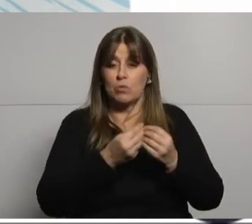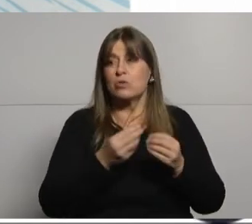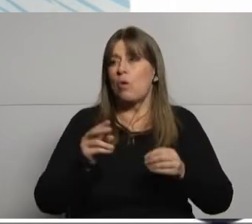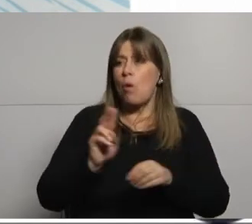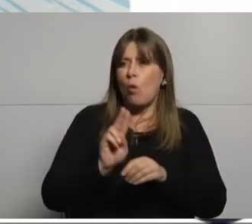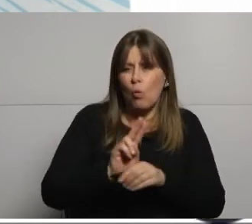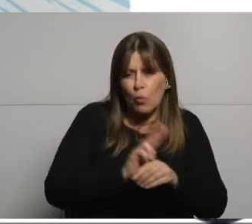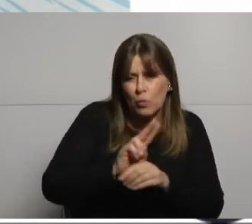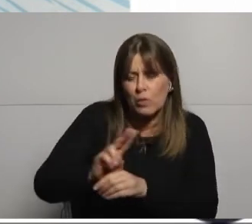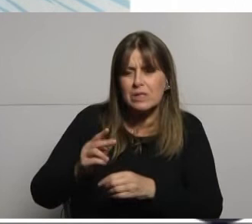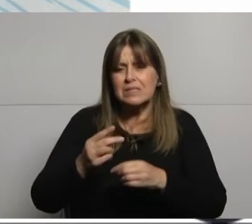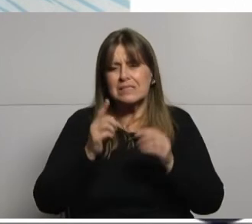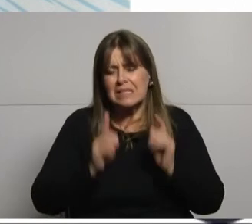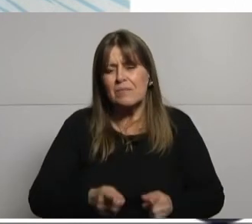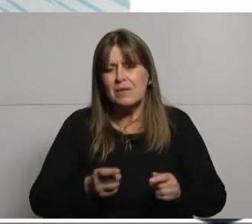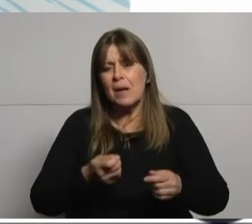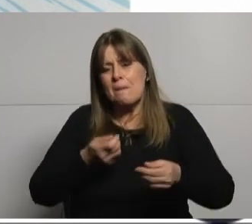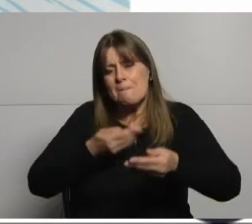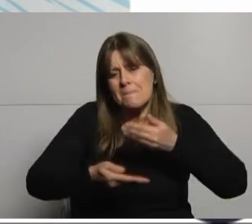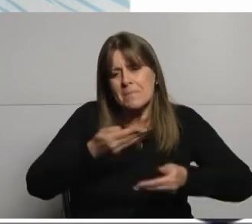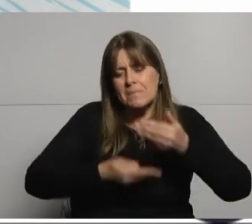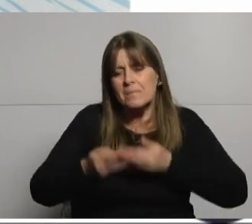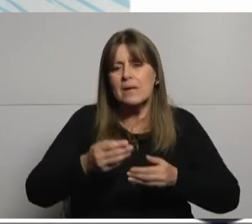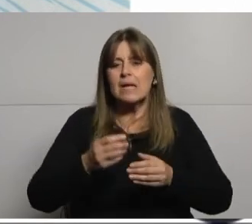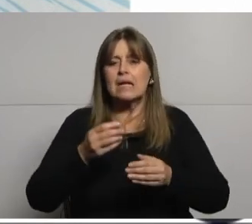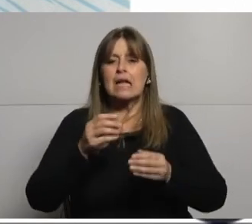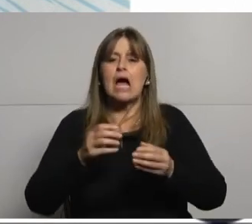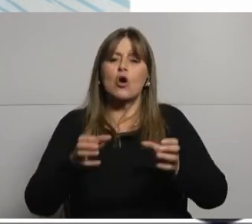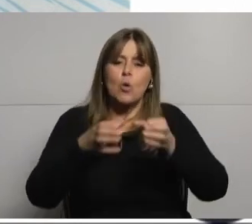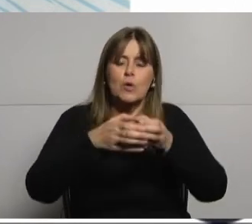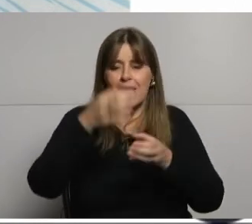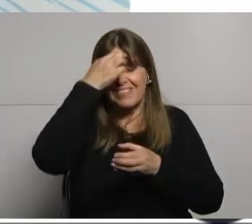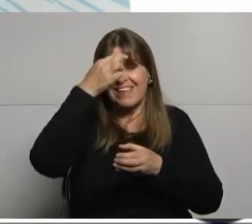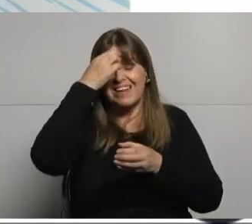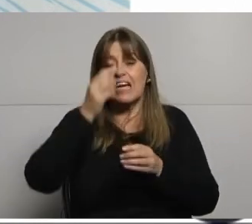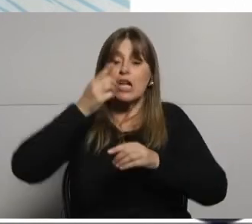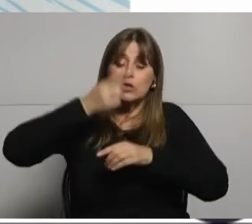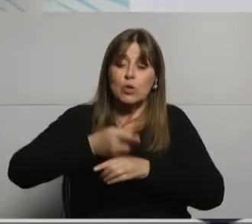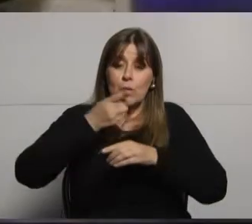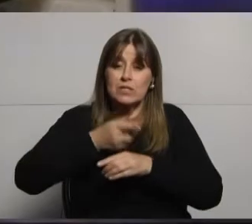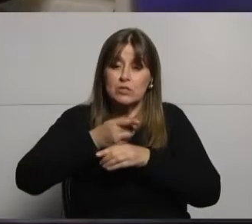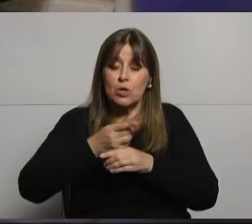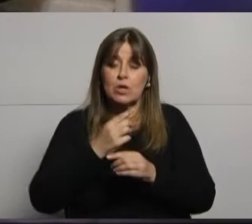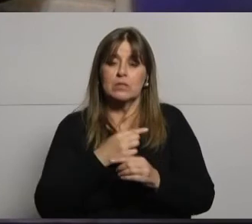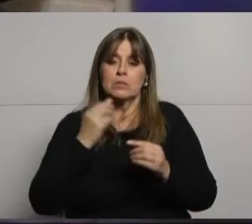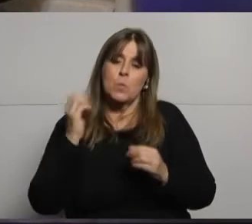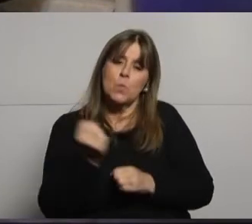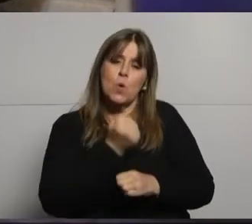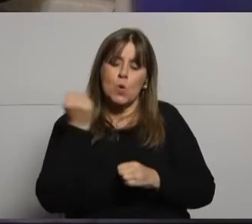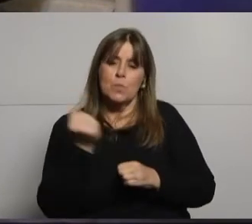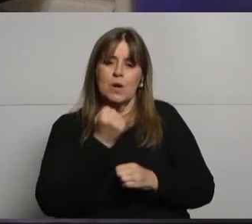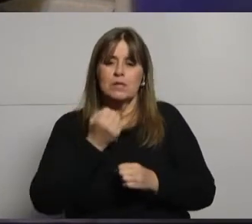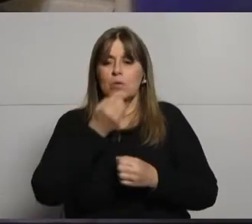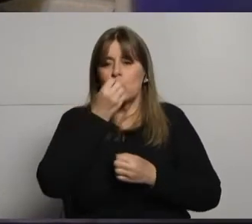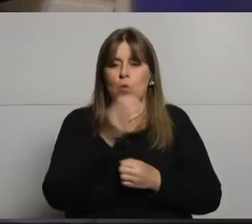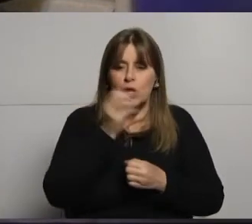seguridad. Exacto. Y permite además la interacción de la comunidad técnica sobre esto, pero también la transparencia en cómo tomo decisiones en torno a eso es muy importante, porque esto es muy